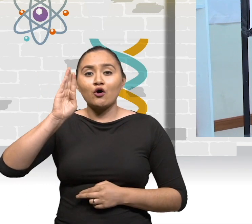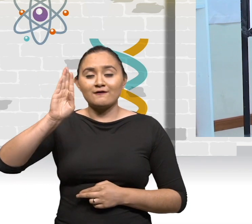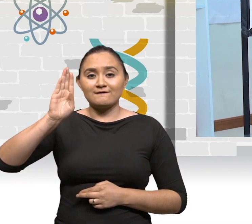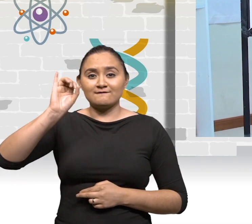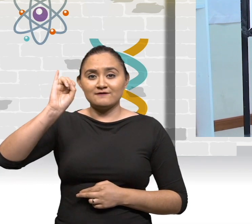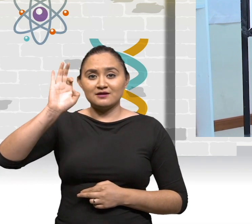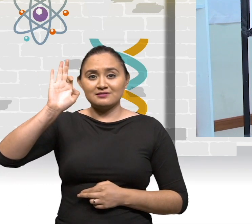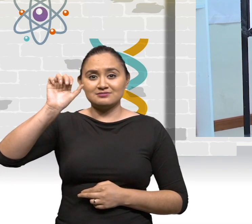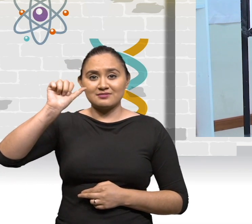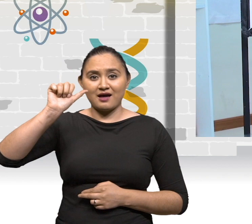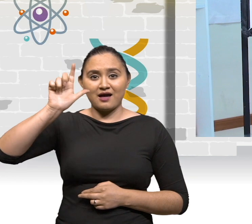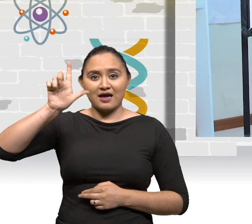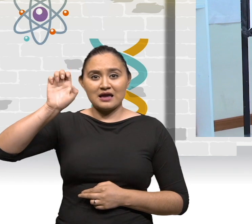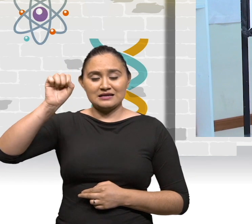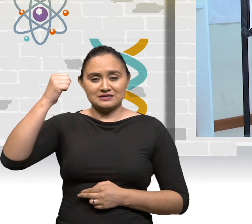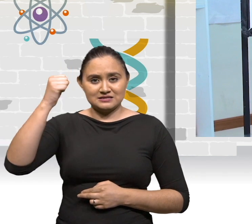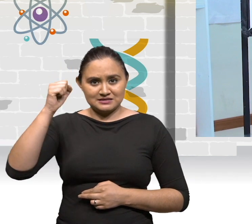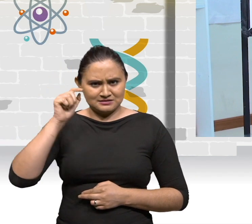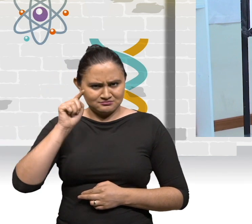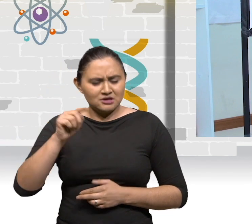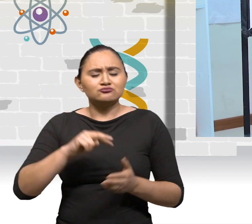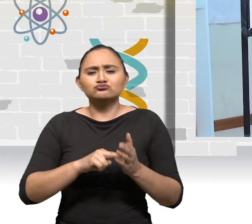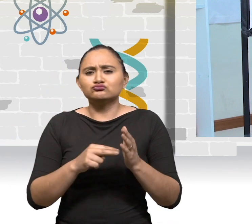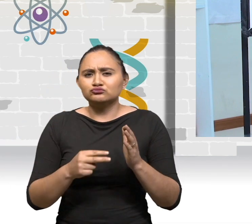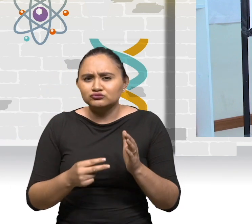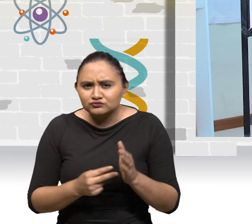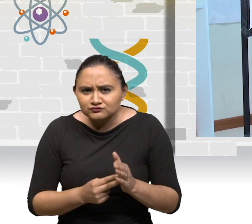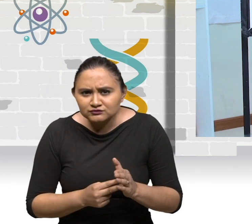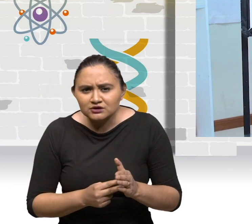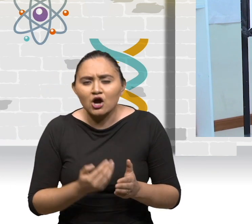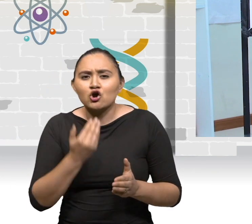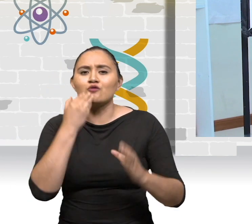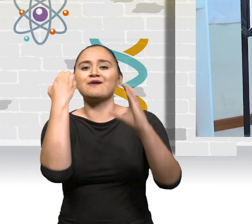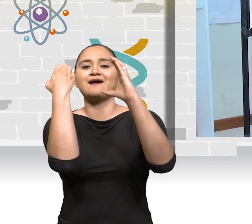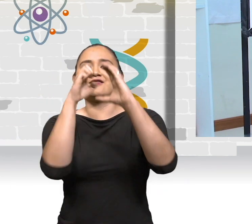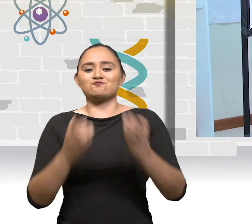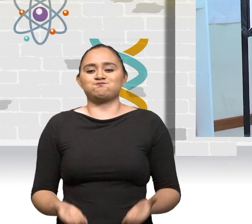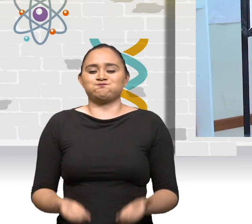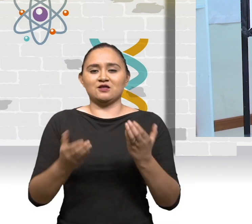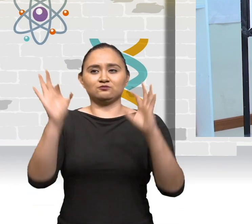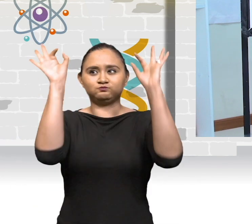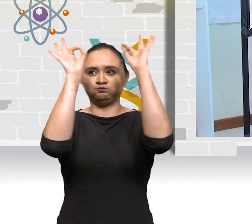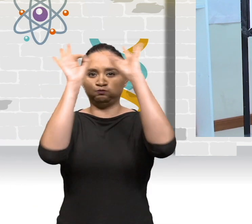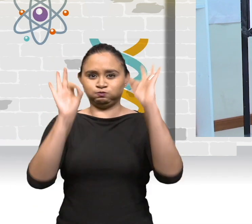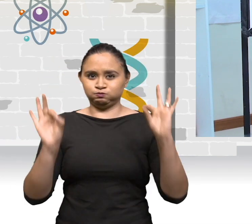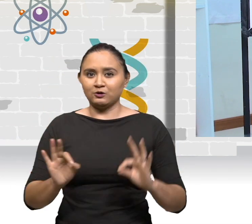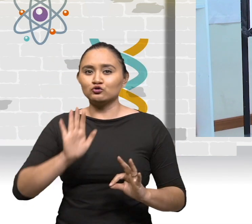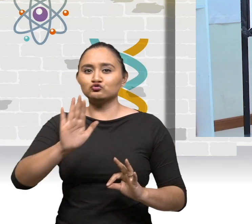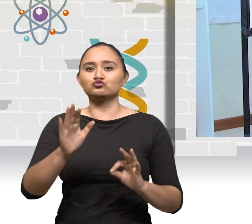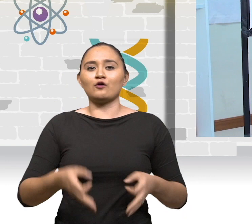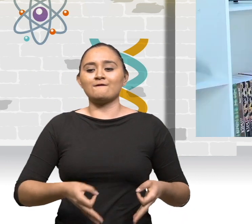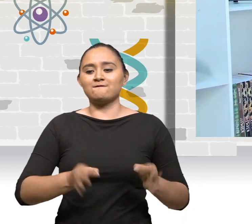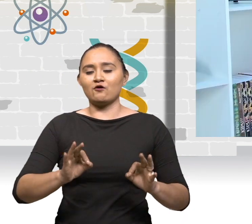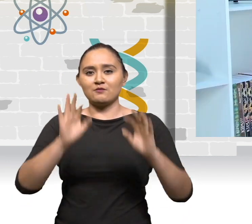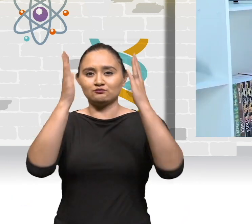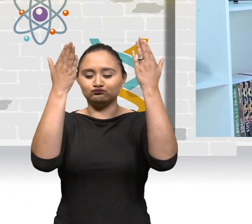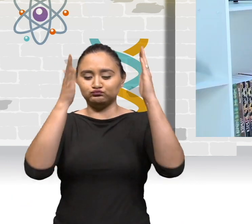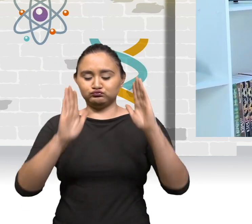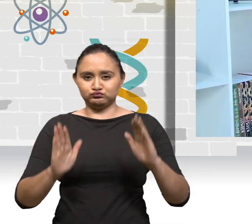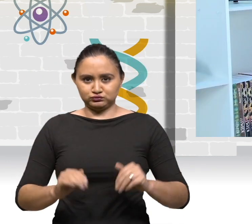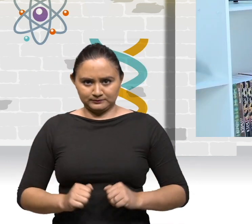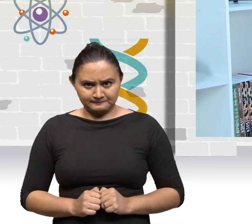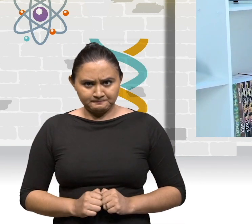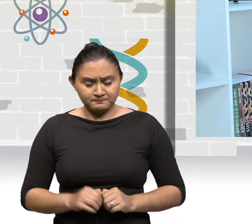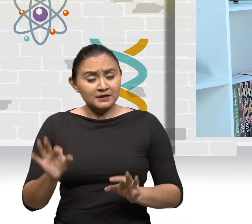orbital describe la distribución específica de la densidad electrónica como la energía y la forma característica es